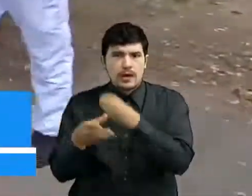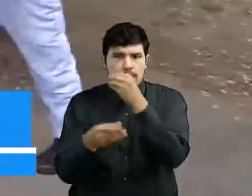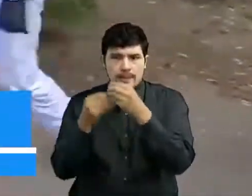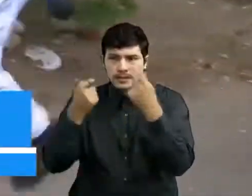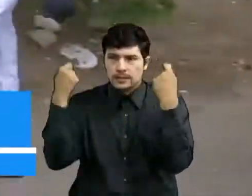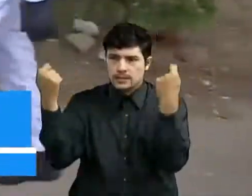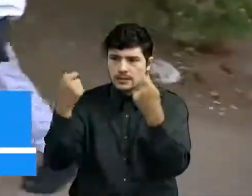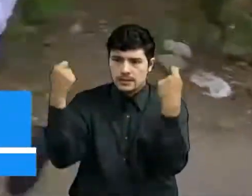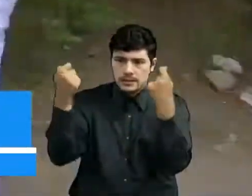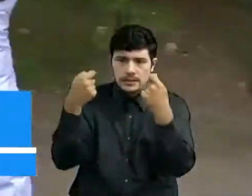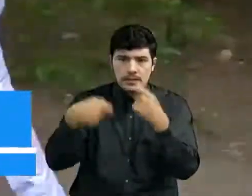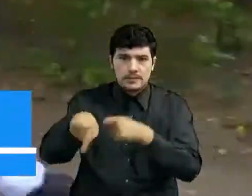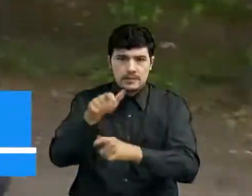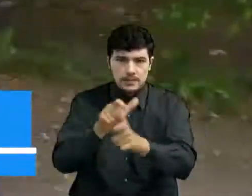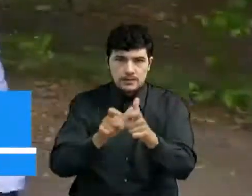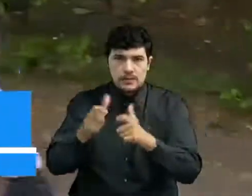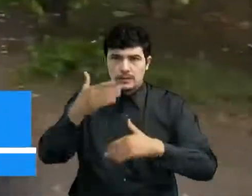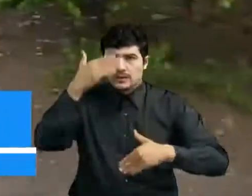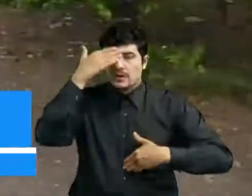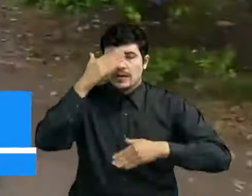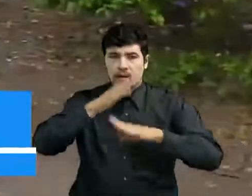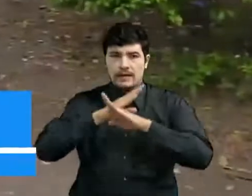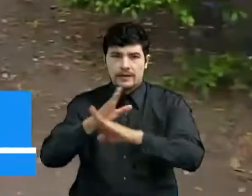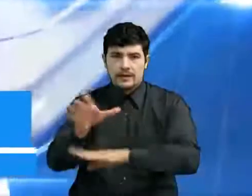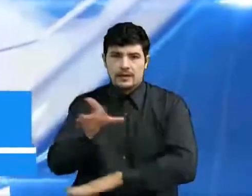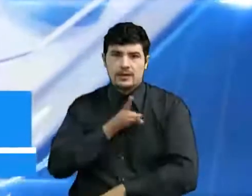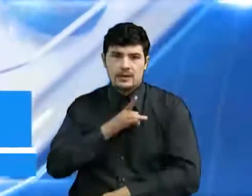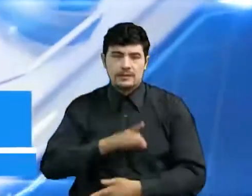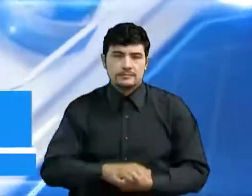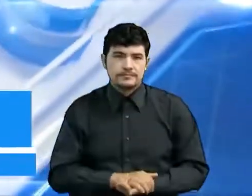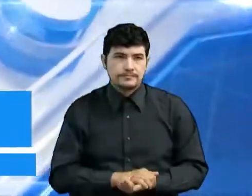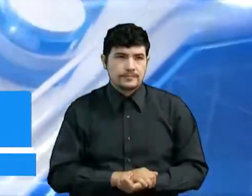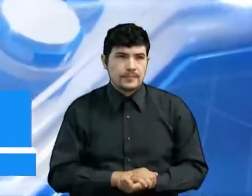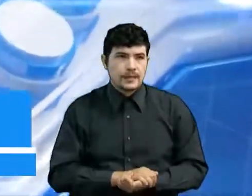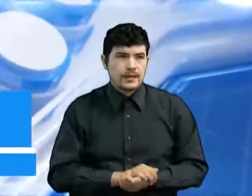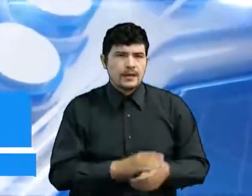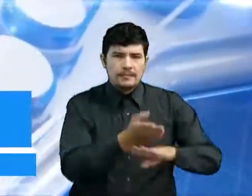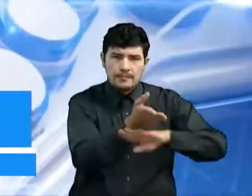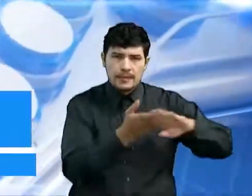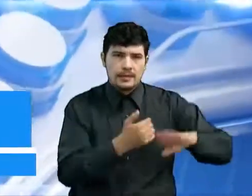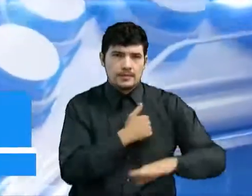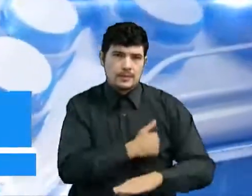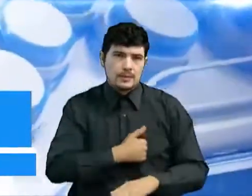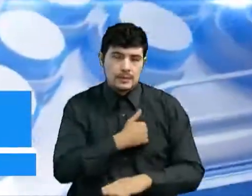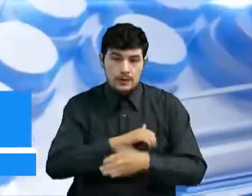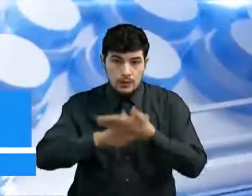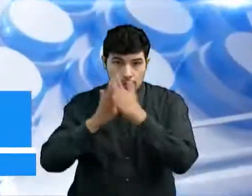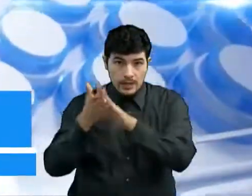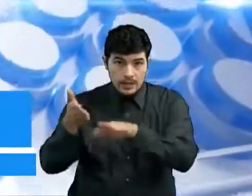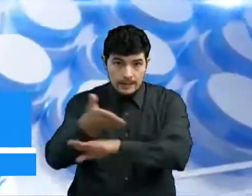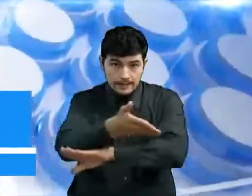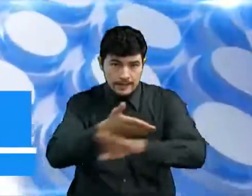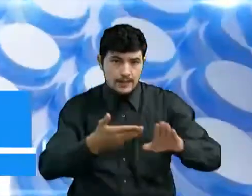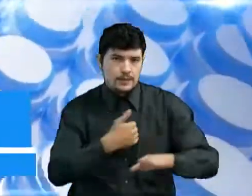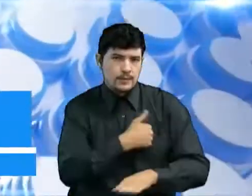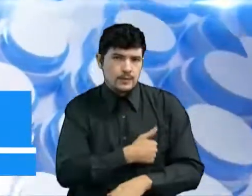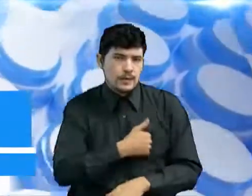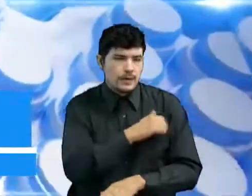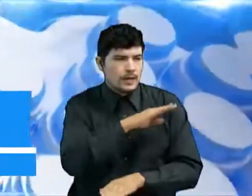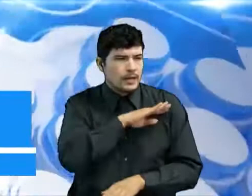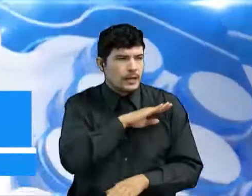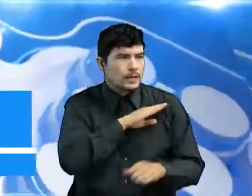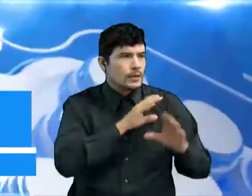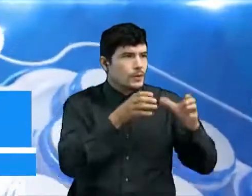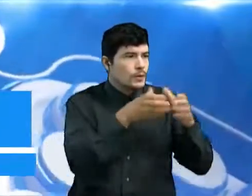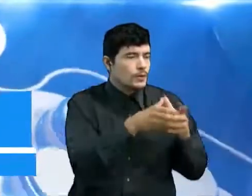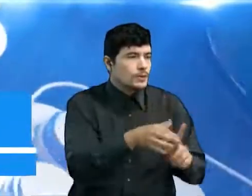busca de evitar nuevos contagios. Una brigada de salud para este sector, que como